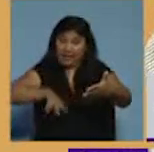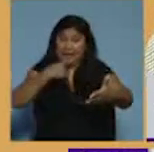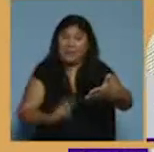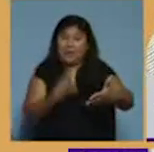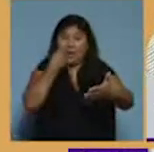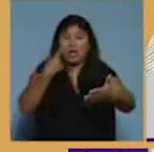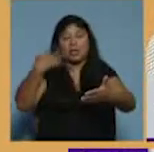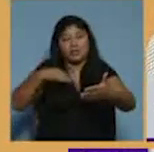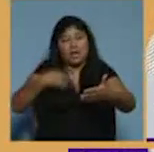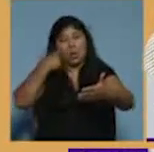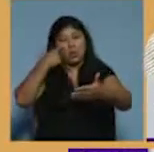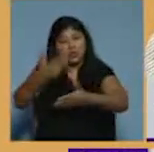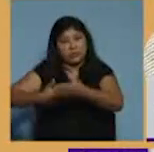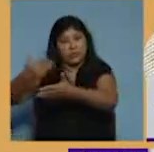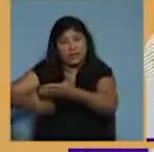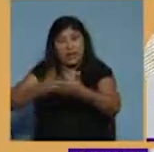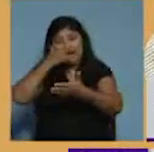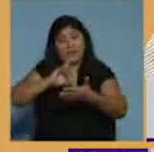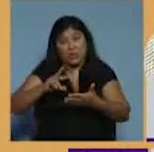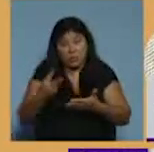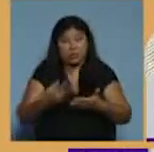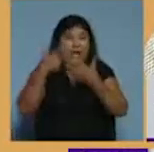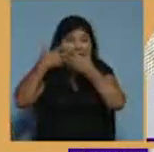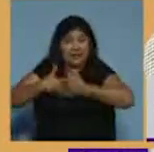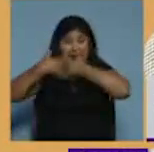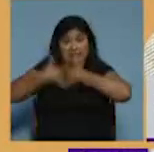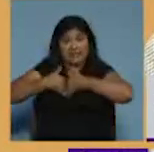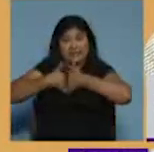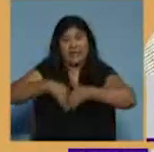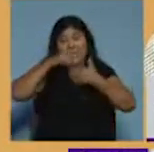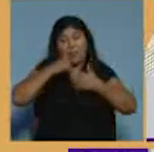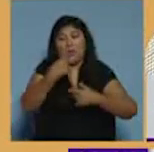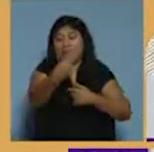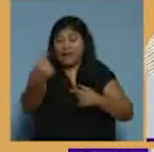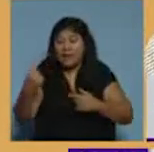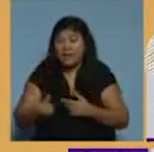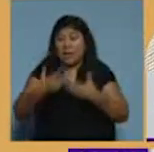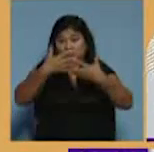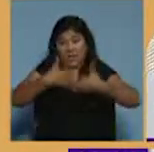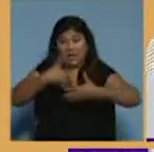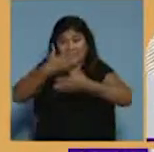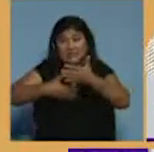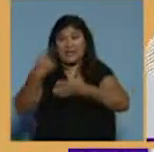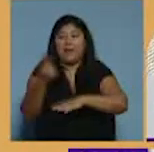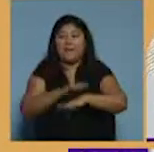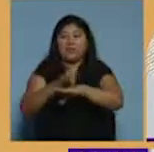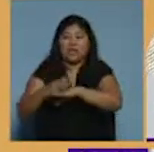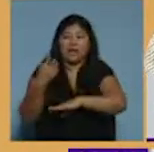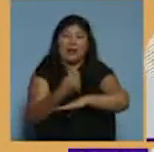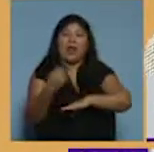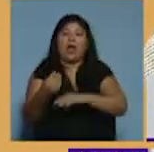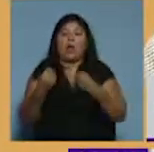la sentencia cuando sean leídos haremos en el análisis caso por caso de la participación criminal de cada uno de los condenados